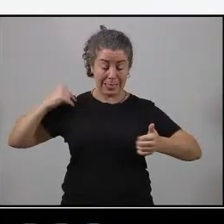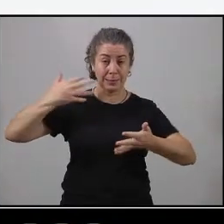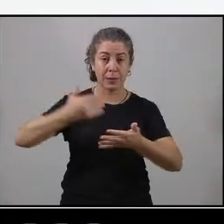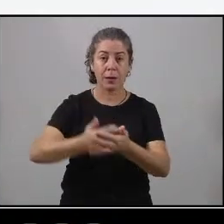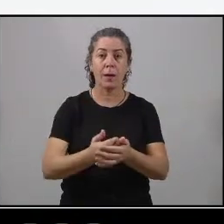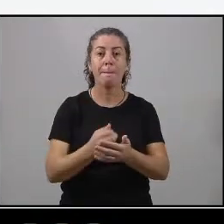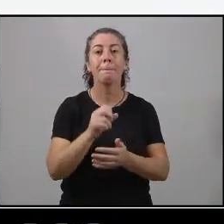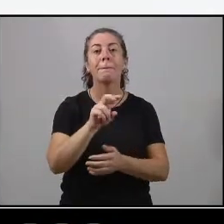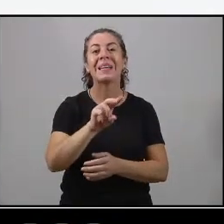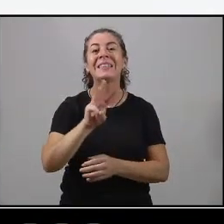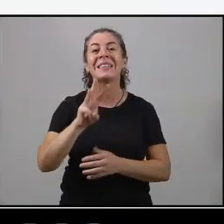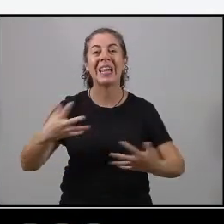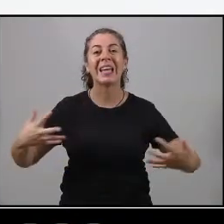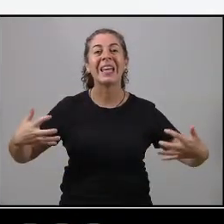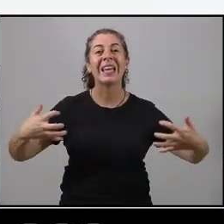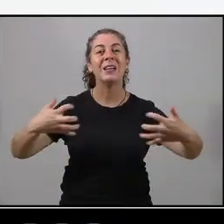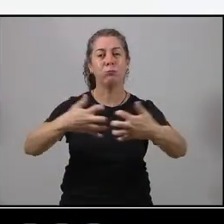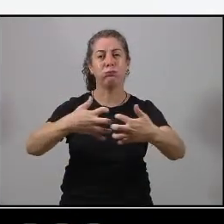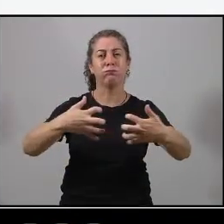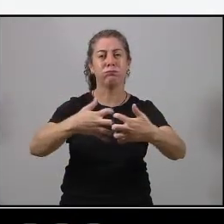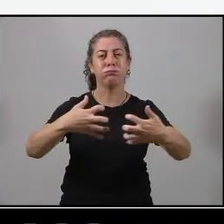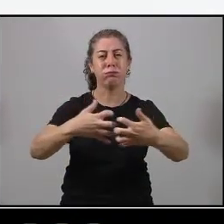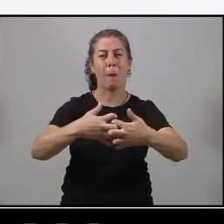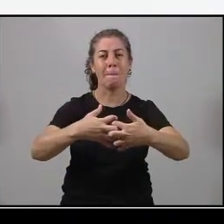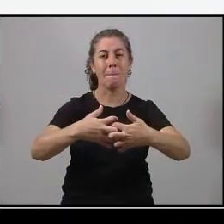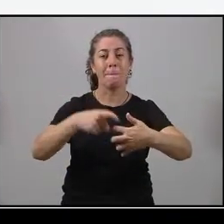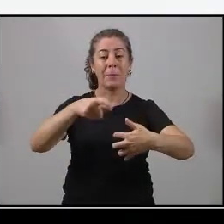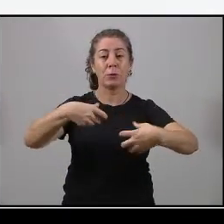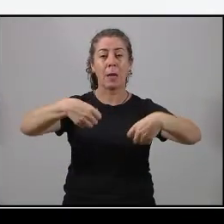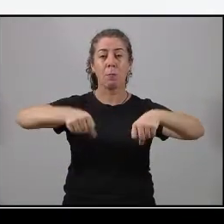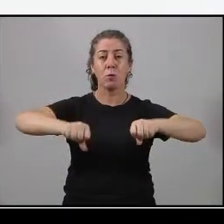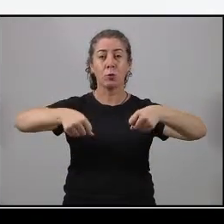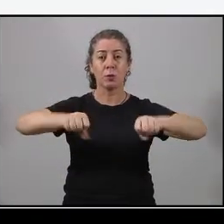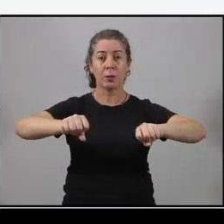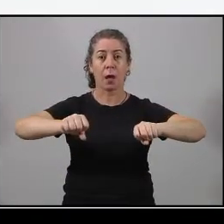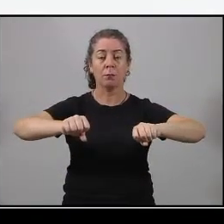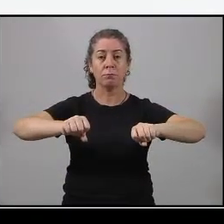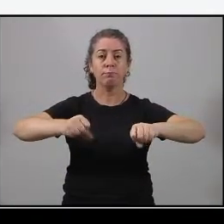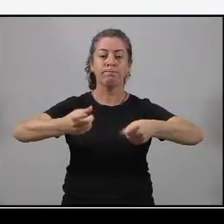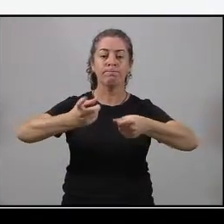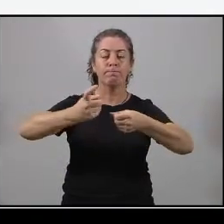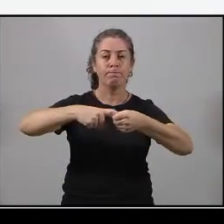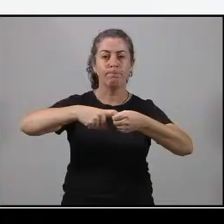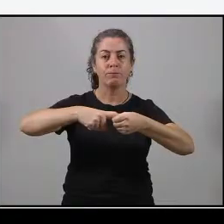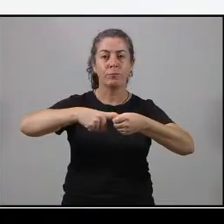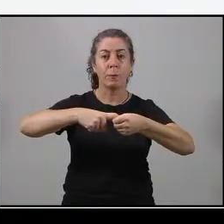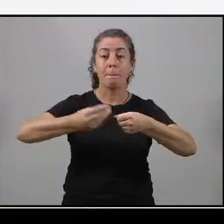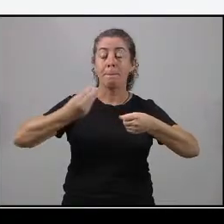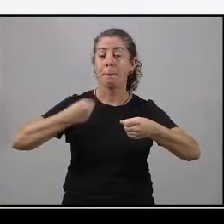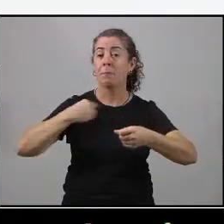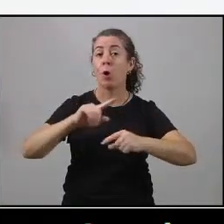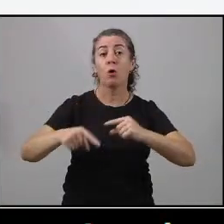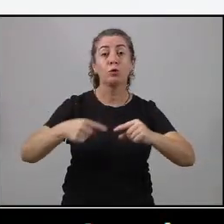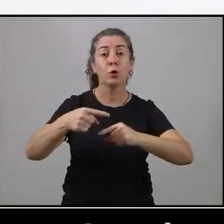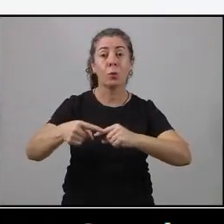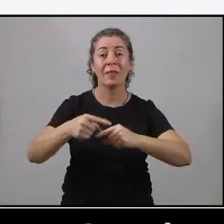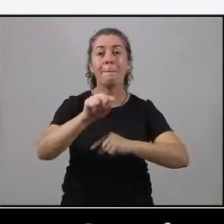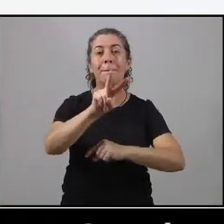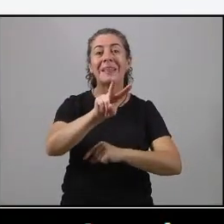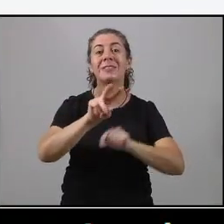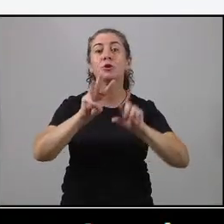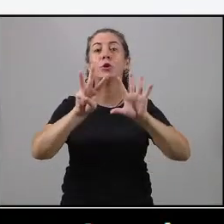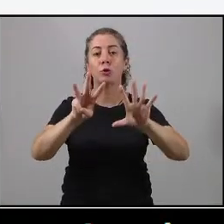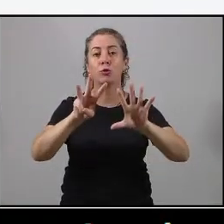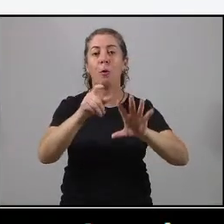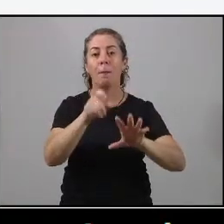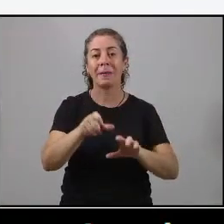23 accidentes con motoristas implicados en Extremadura. Como consecuencia de esos accidentes, 28